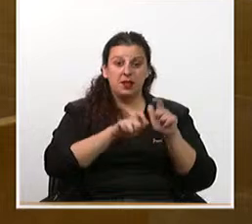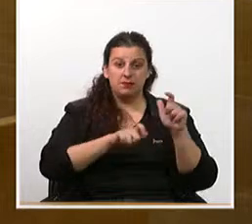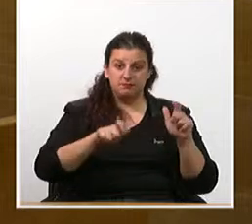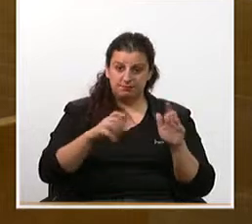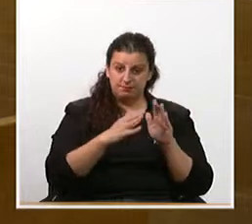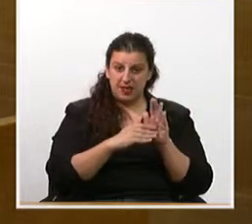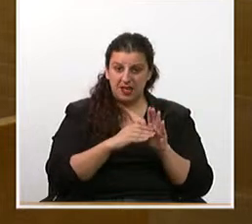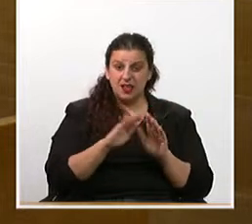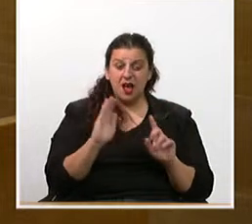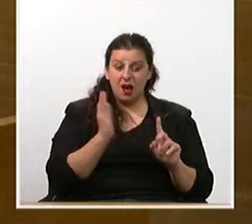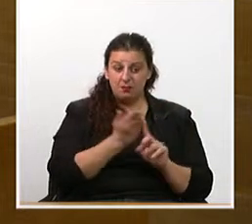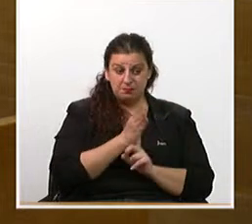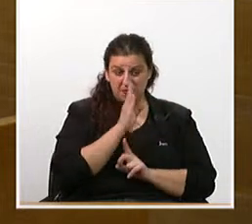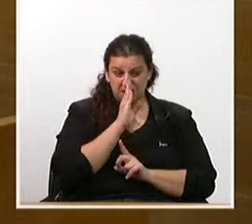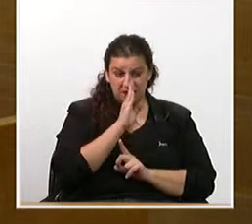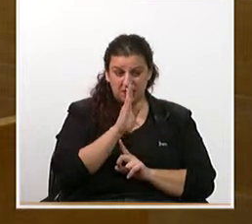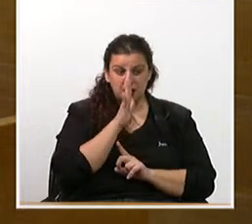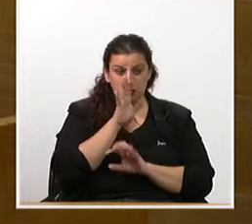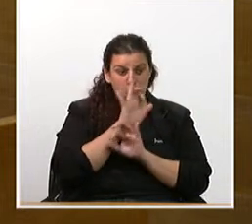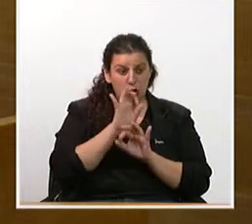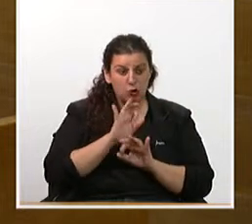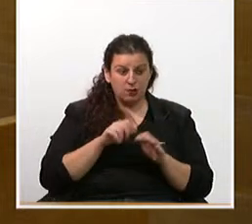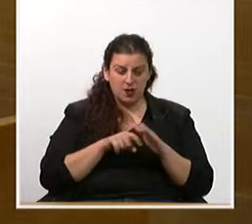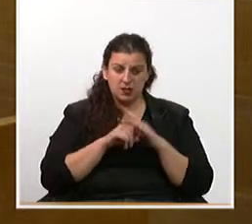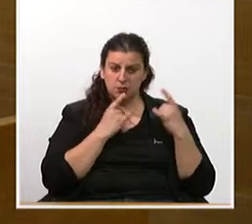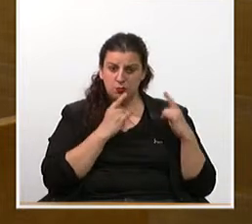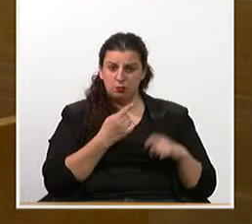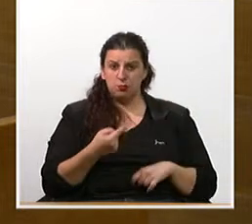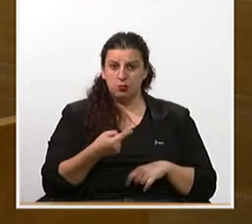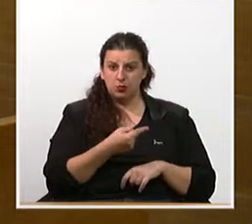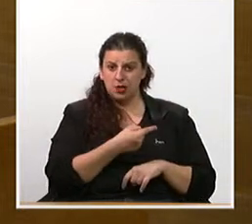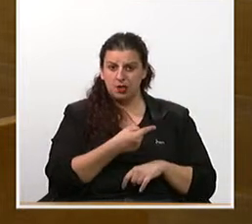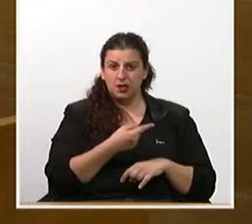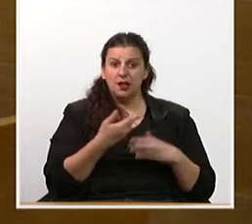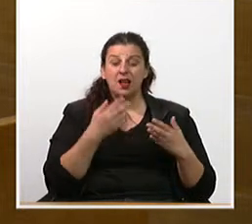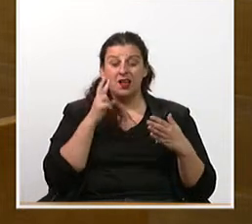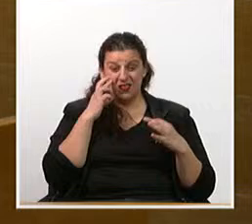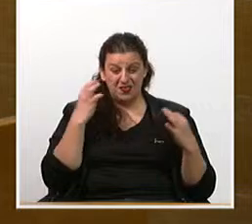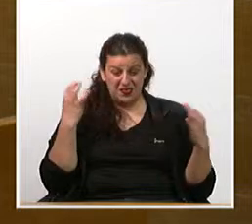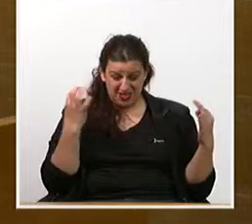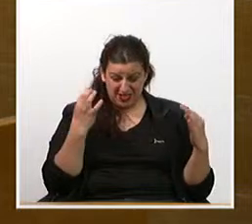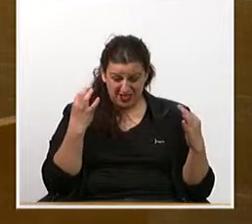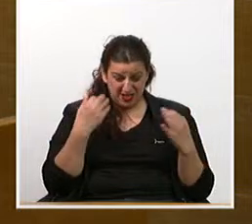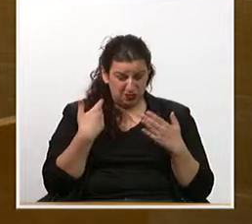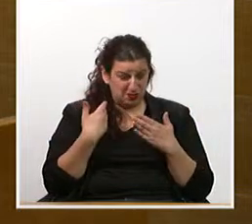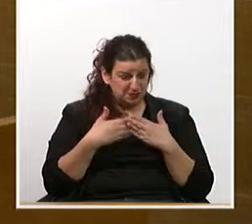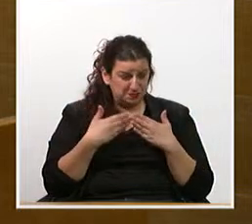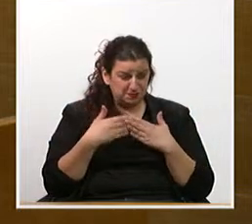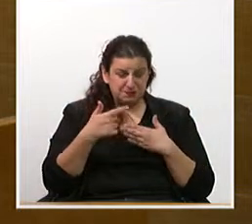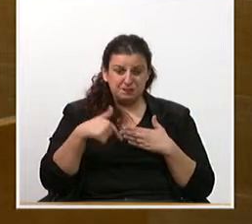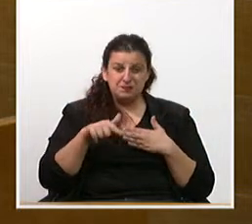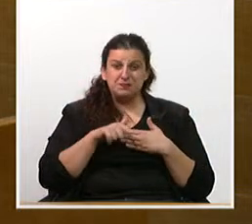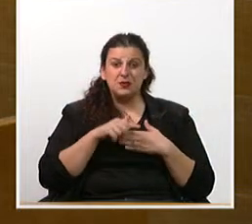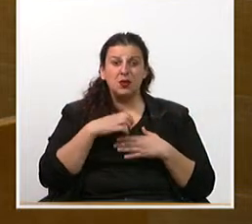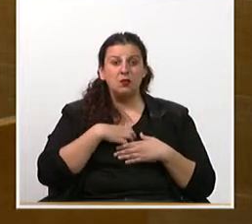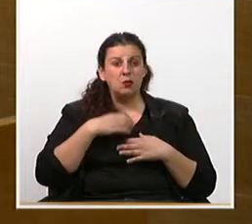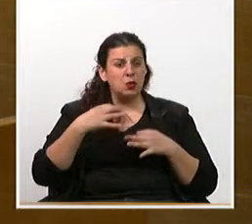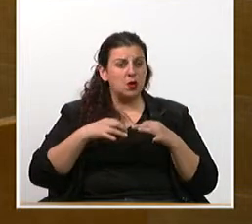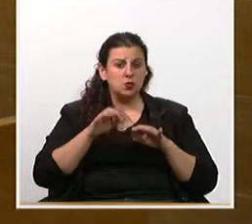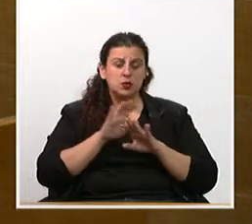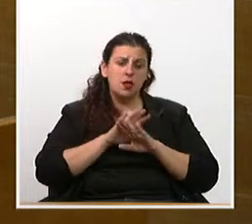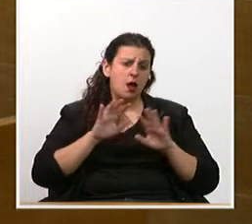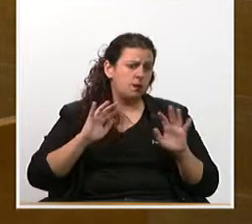directa por la nefasta gestión del botánic y que tuvieron que ver como a raíz de la más que justificada huelga indefinida de los funcionarios de